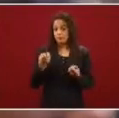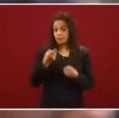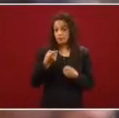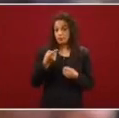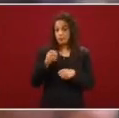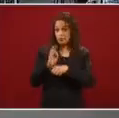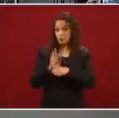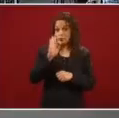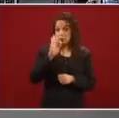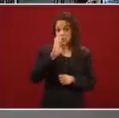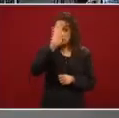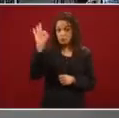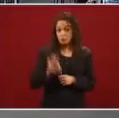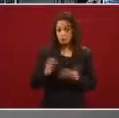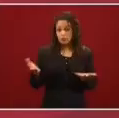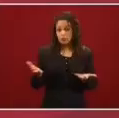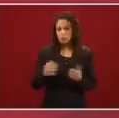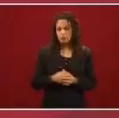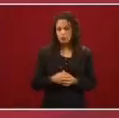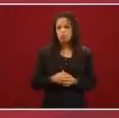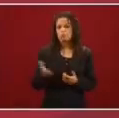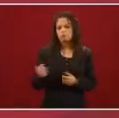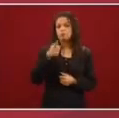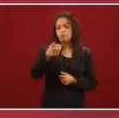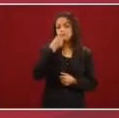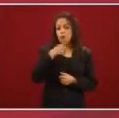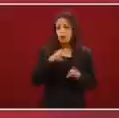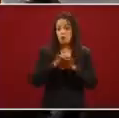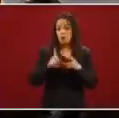si usted me dice cómo calcular ahí el 40%, yo con gusto lo avalo.